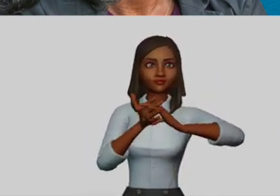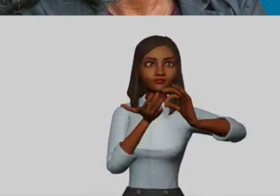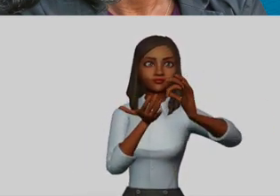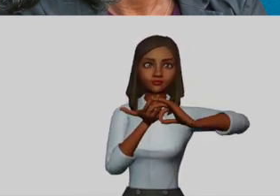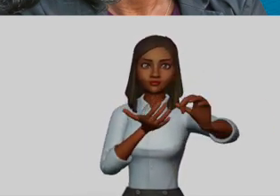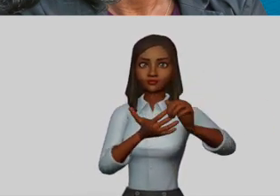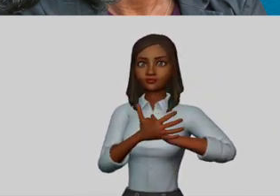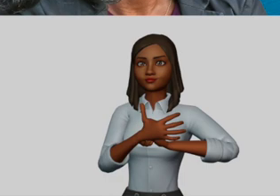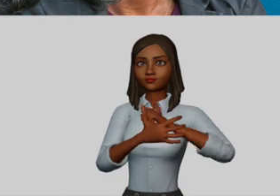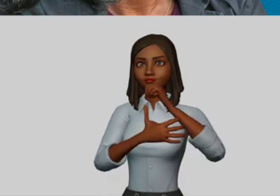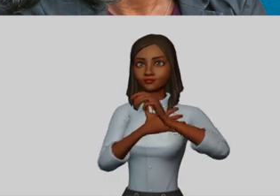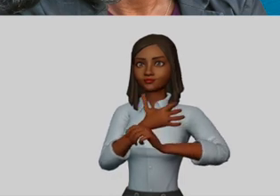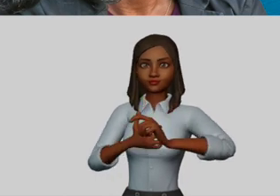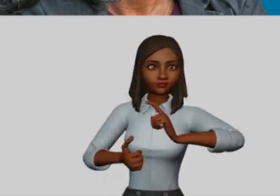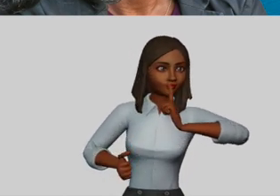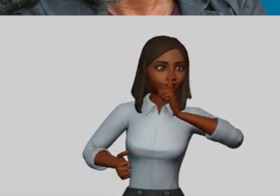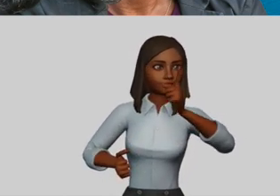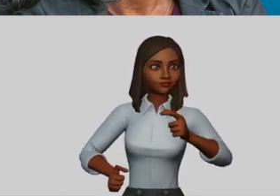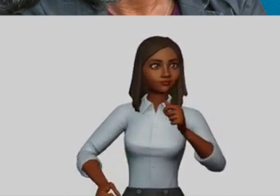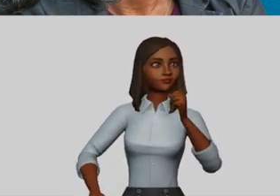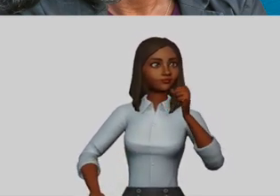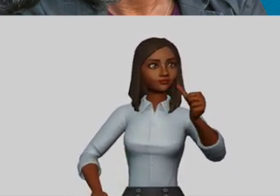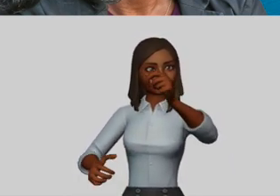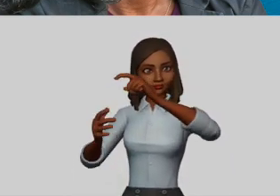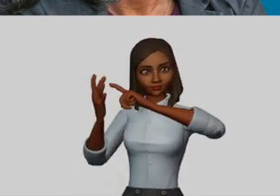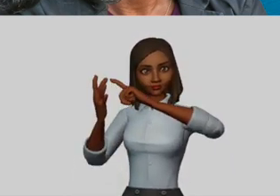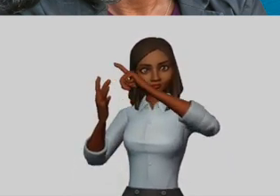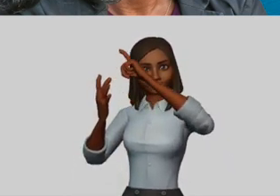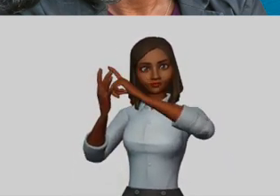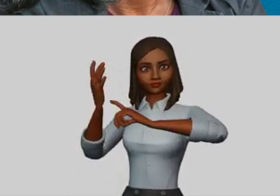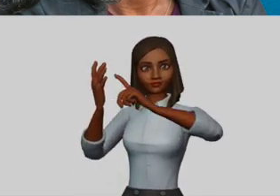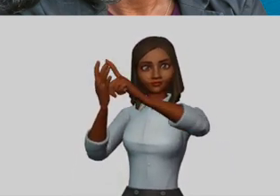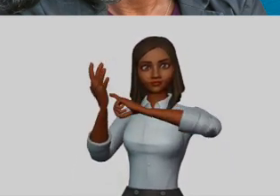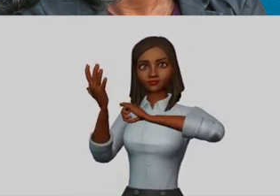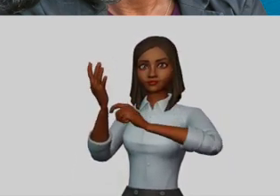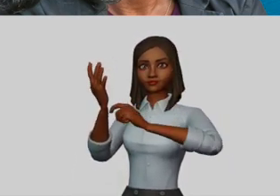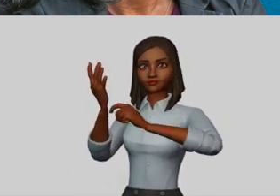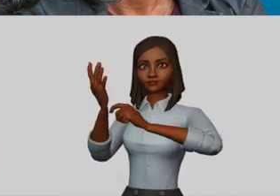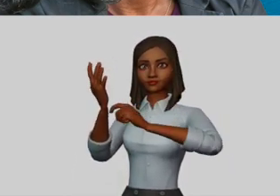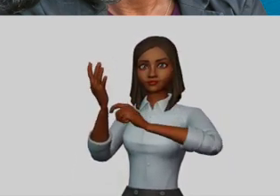Nicolás, con data sets podemos hacer lo que se nos dé la gana.